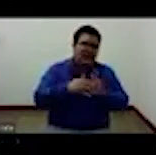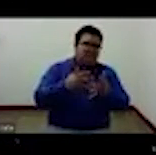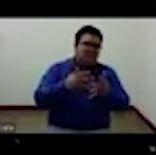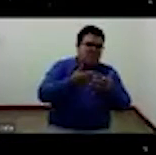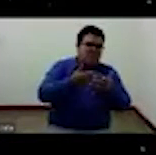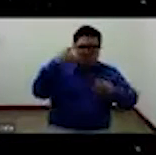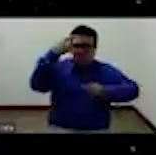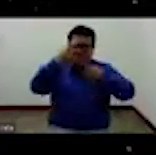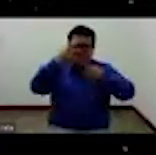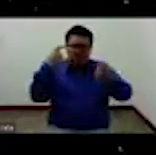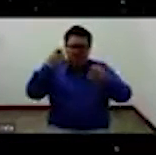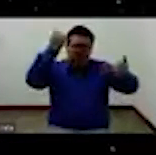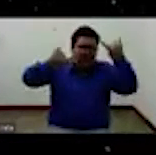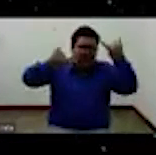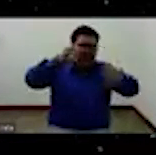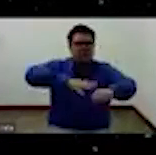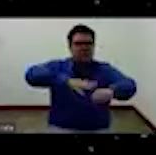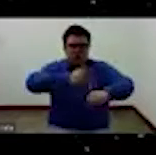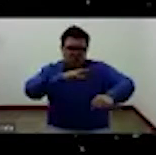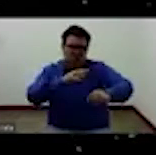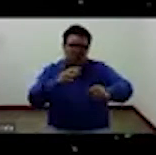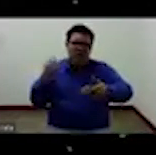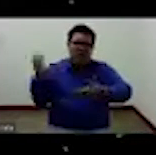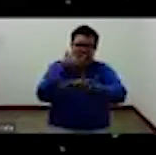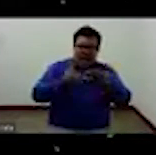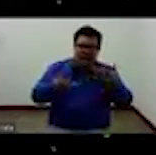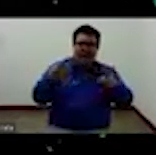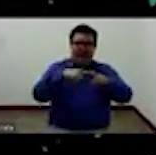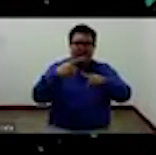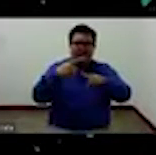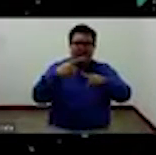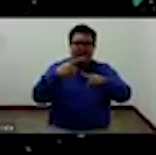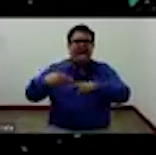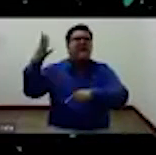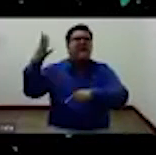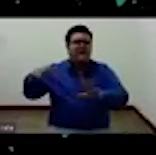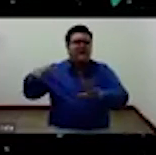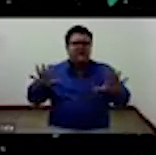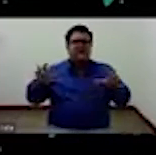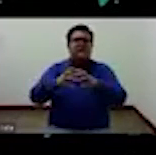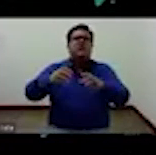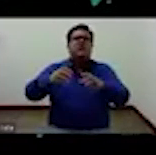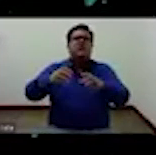etc. Esta pieza fue un encargo del Círculo Colombiano de Compositores,